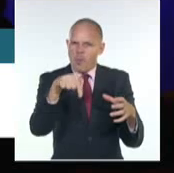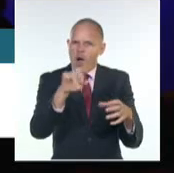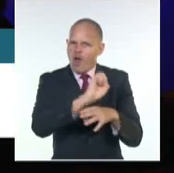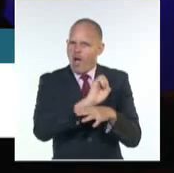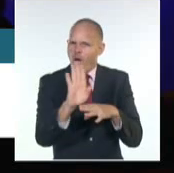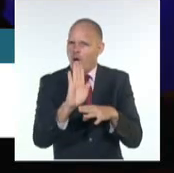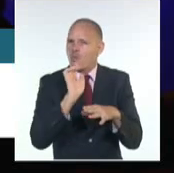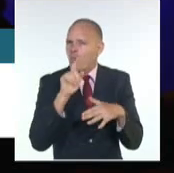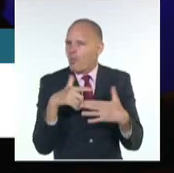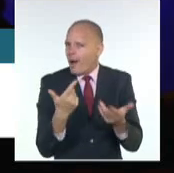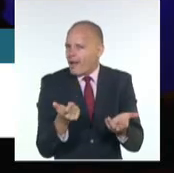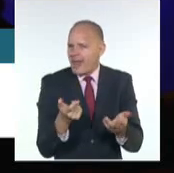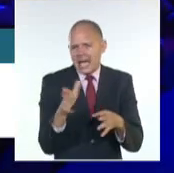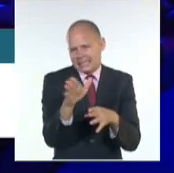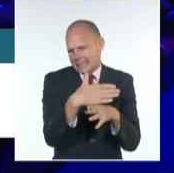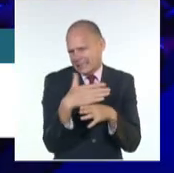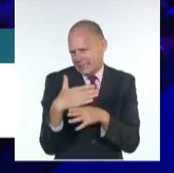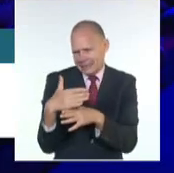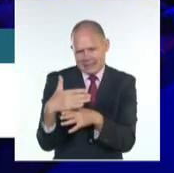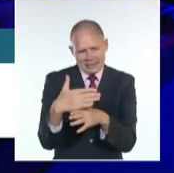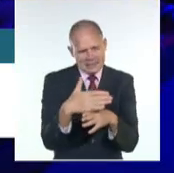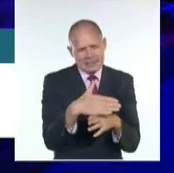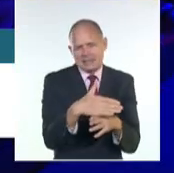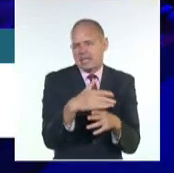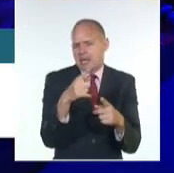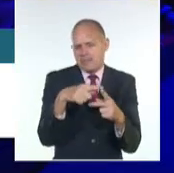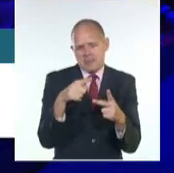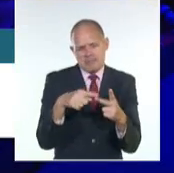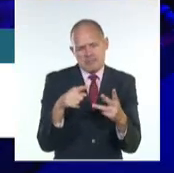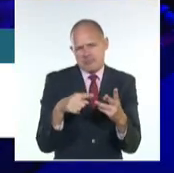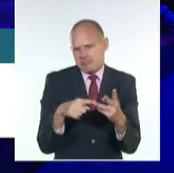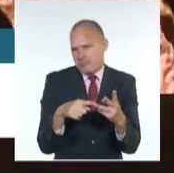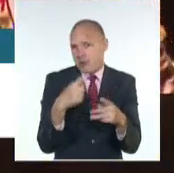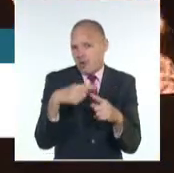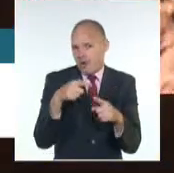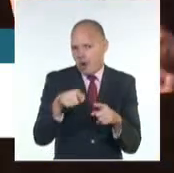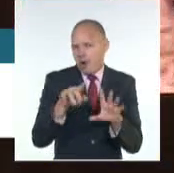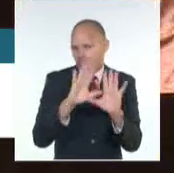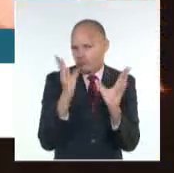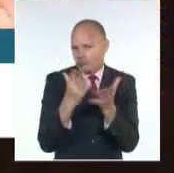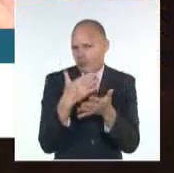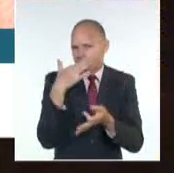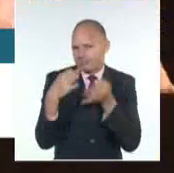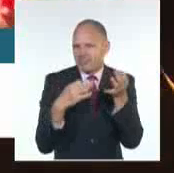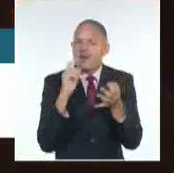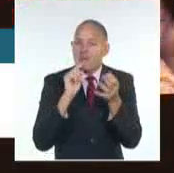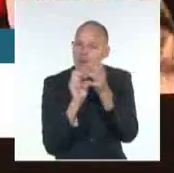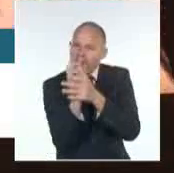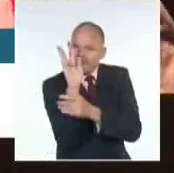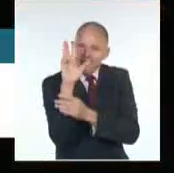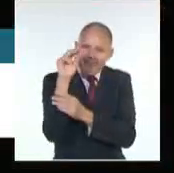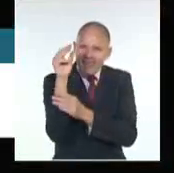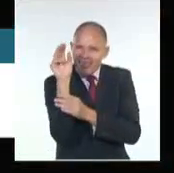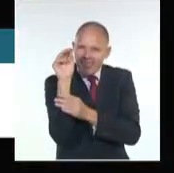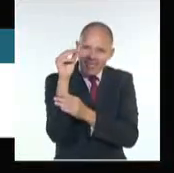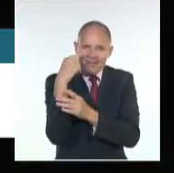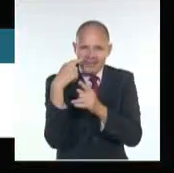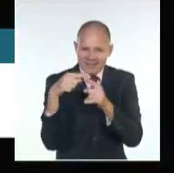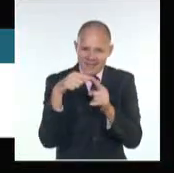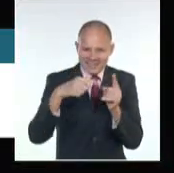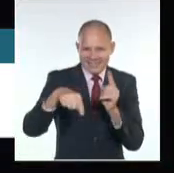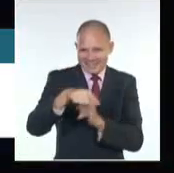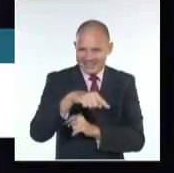obras Cuento con Caricia, El Negrito y los Fantasmas e Historias de Nadie y para Todos, bajo la dirección general de